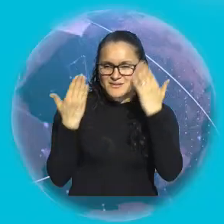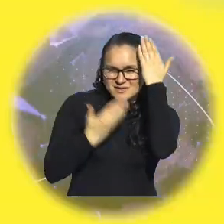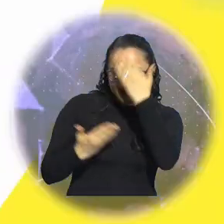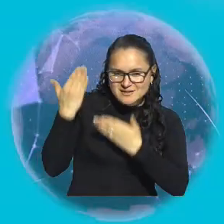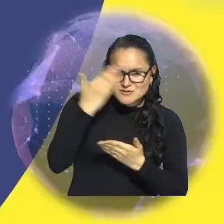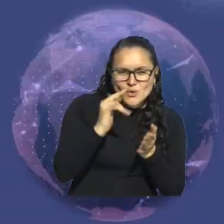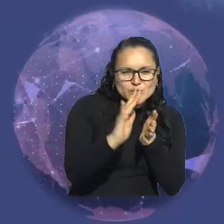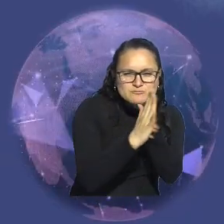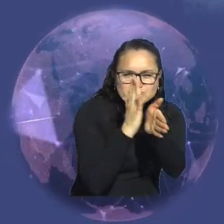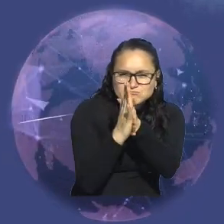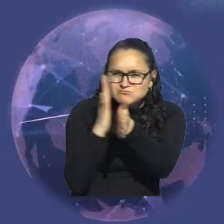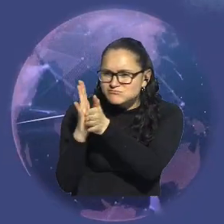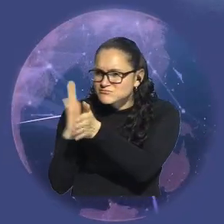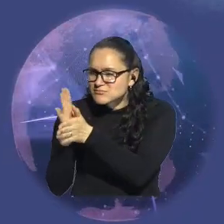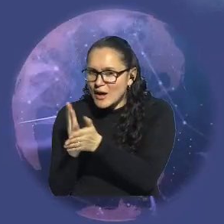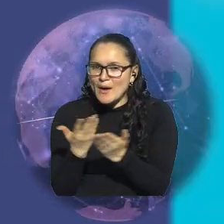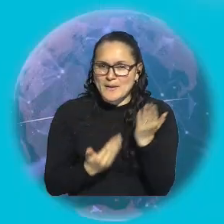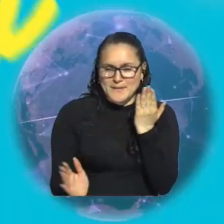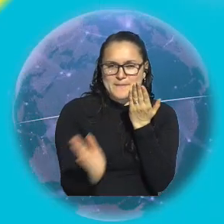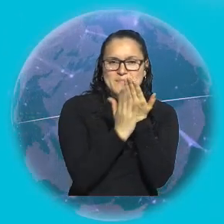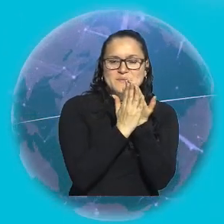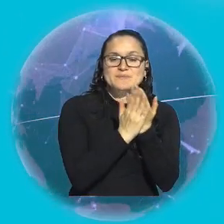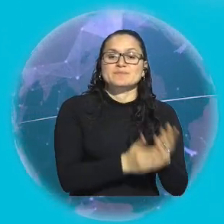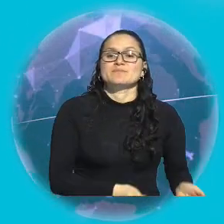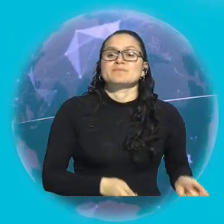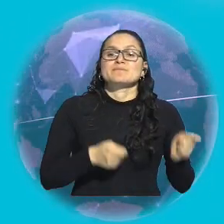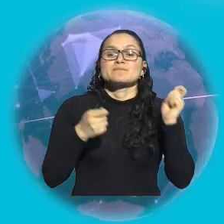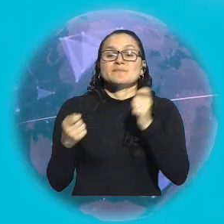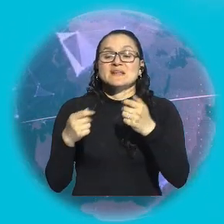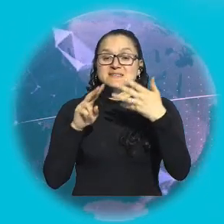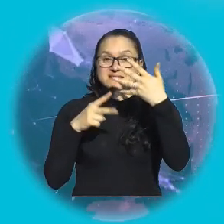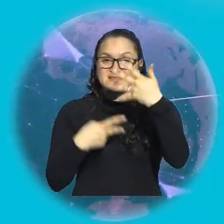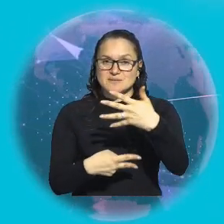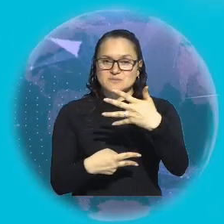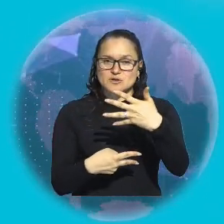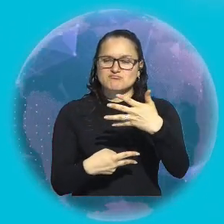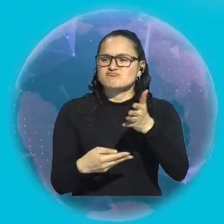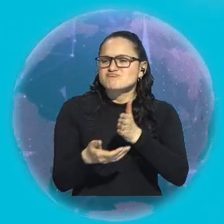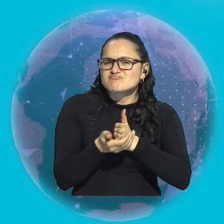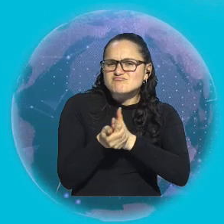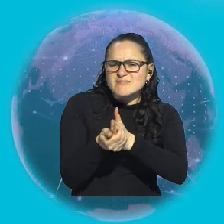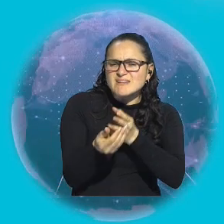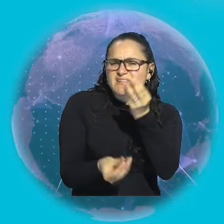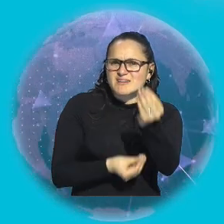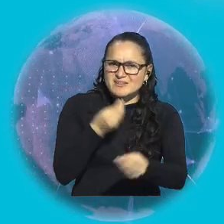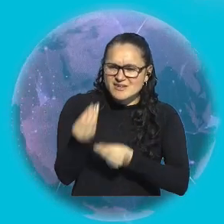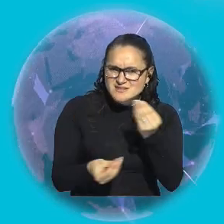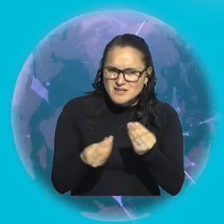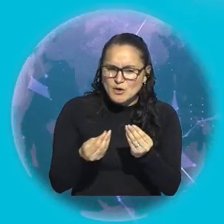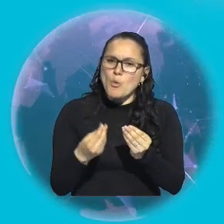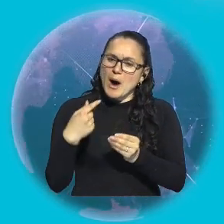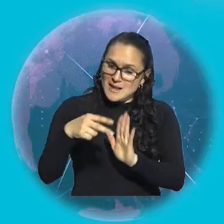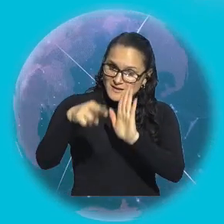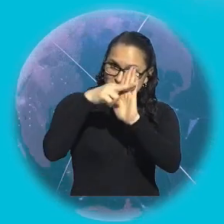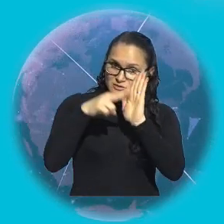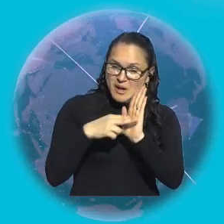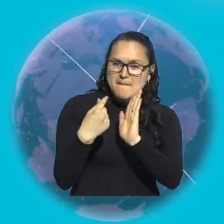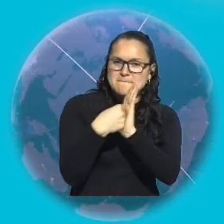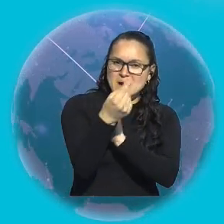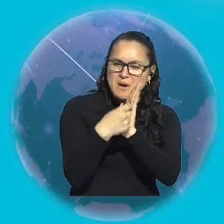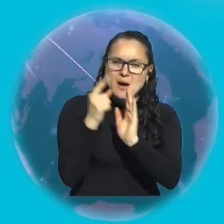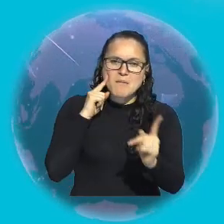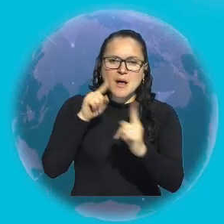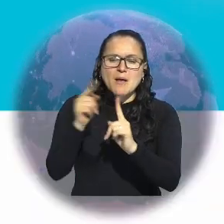recibidos séptimo establecer la metodología a utilizar para verificar el cumplimiento del objetivo de la regulación